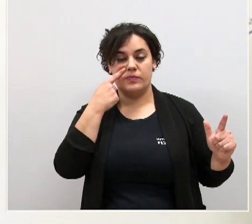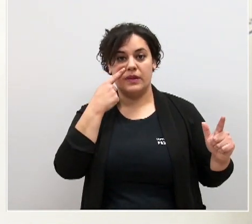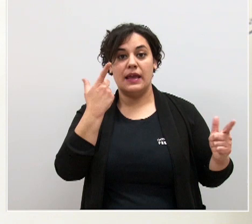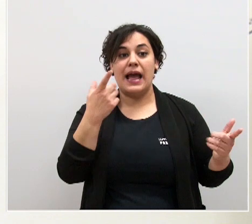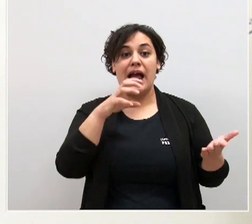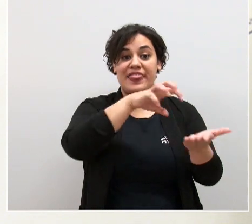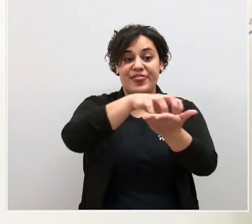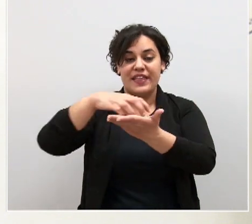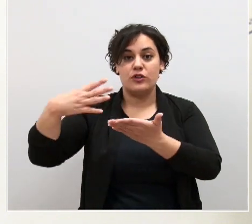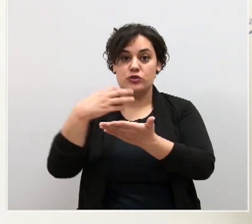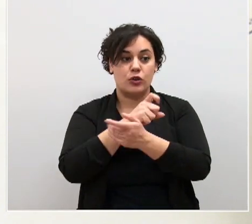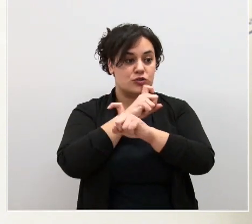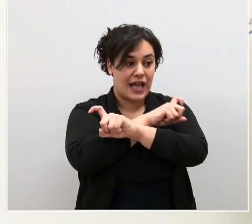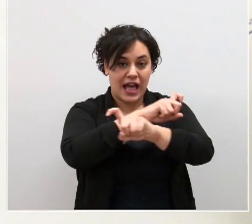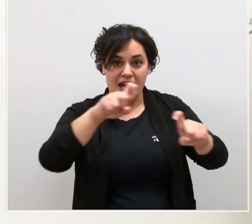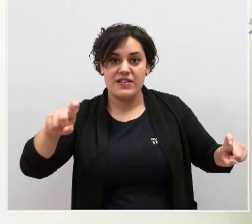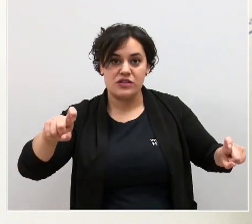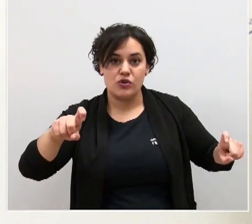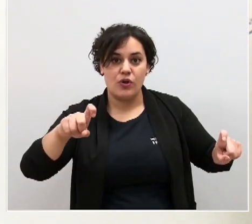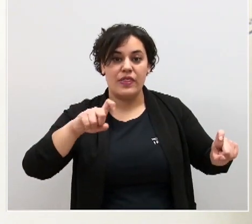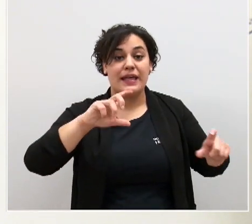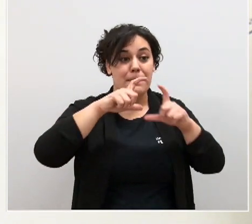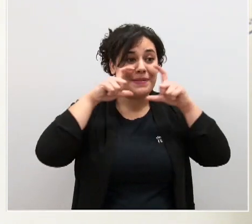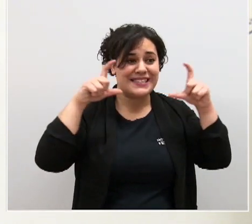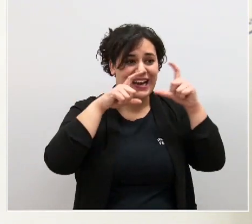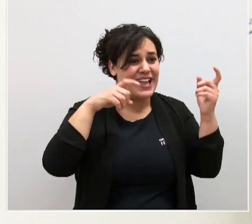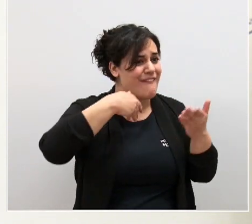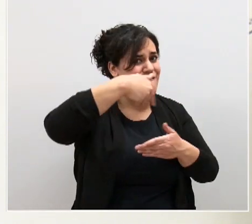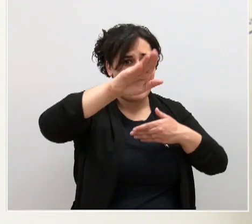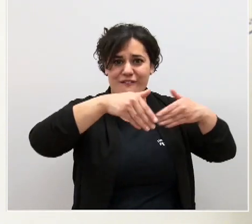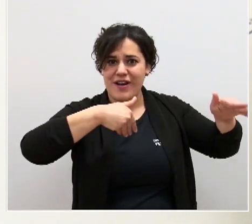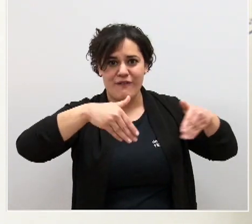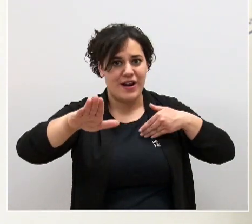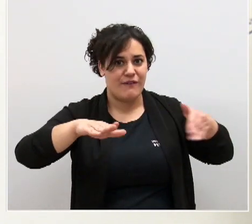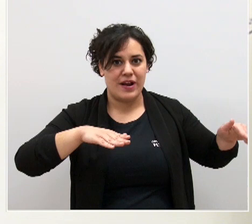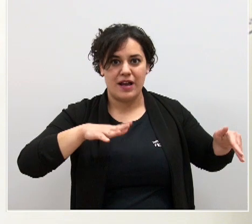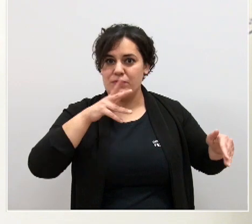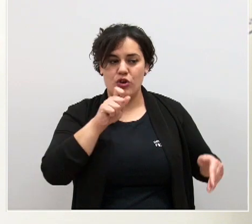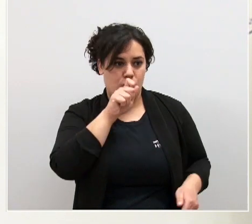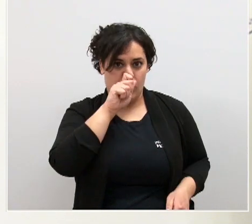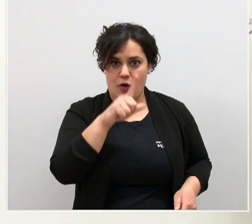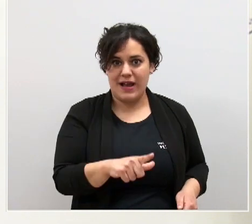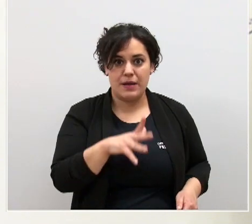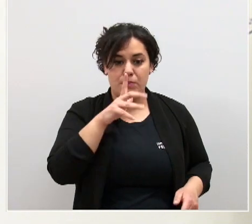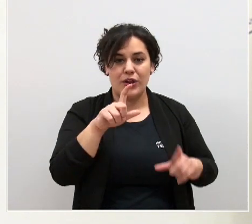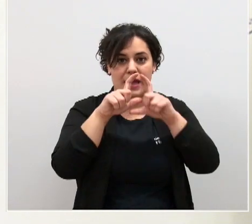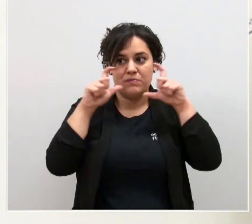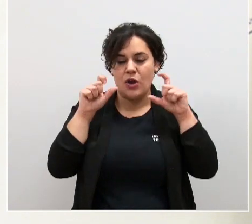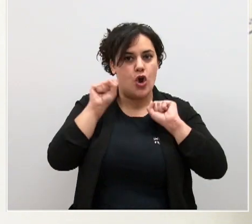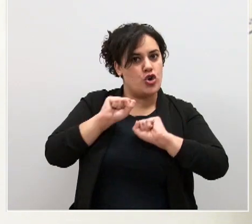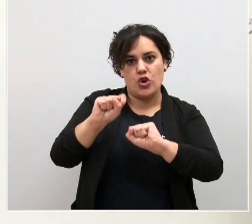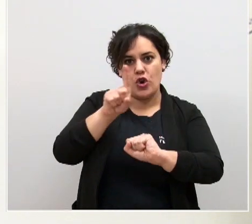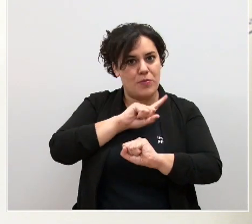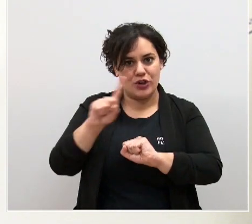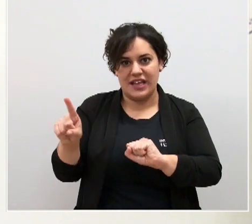para que retiraran inmediatamente esas mascarillas, porque los estudios que han hecho técnicos sobre esas mascarillas no protegen como debían. Son